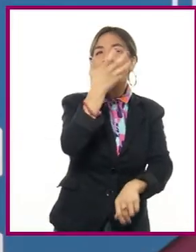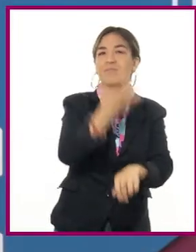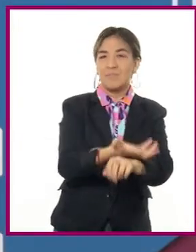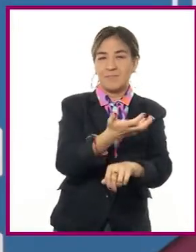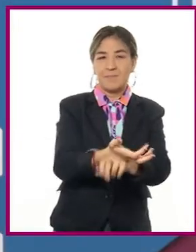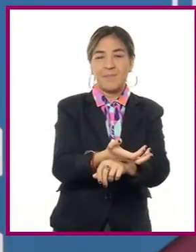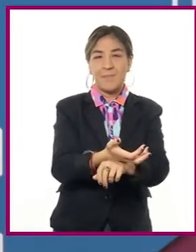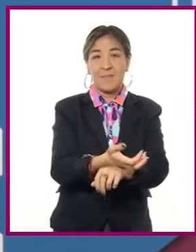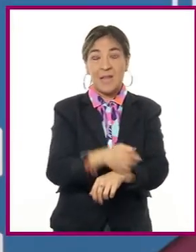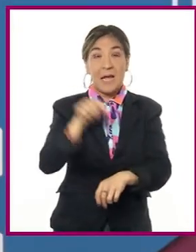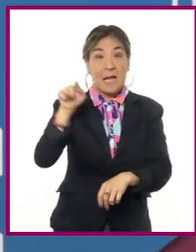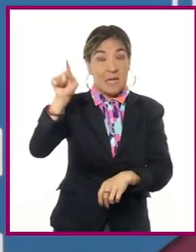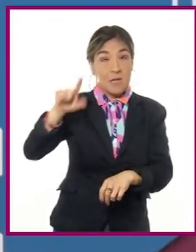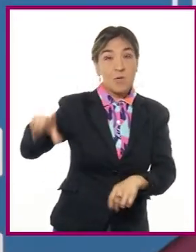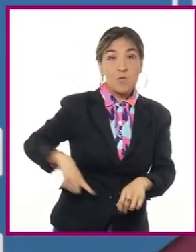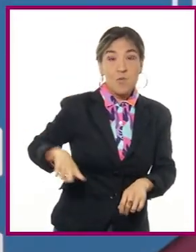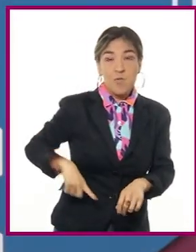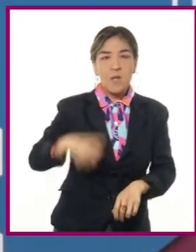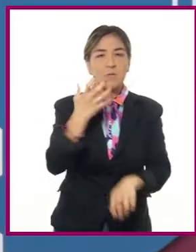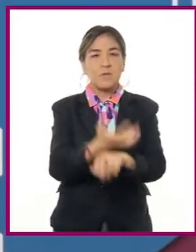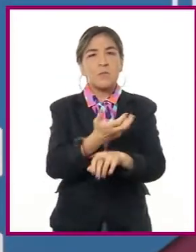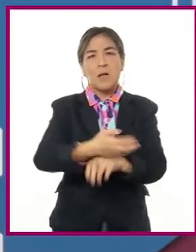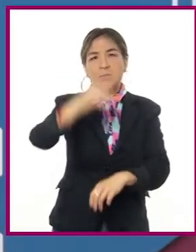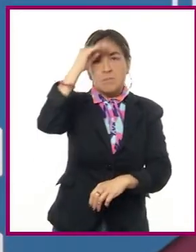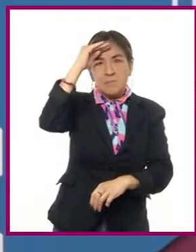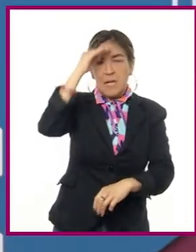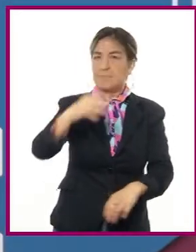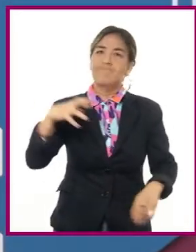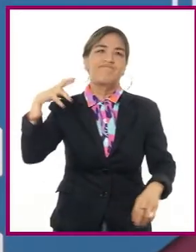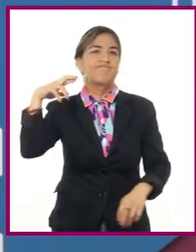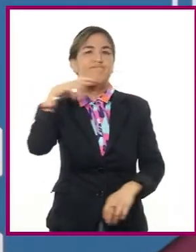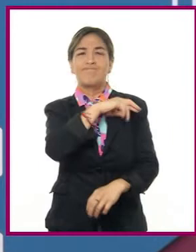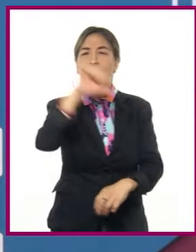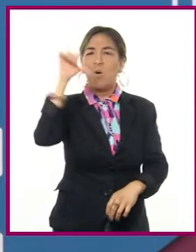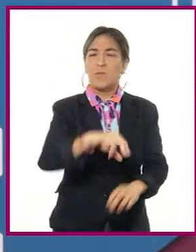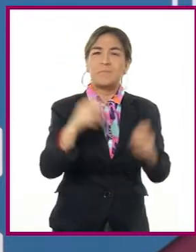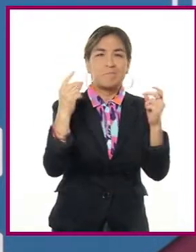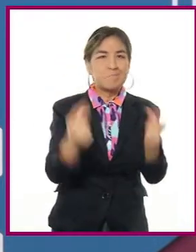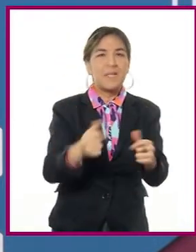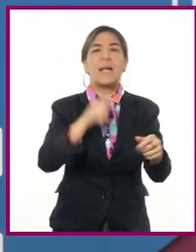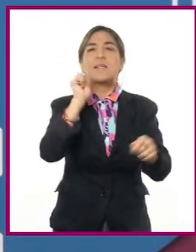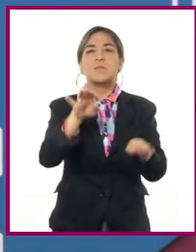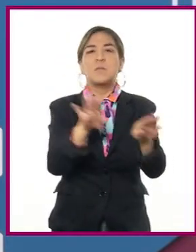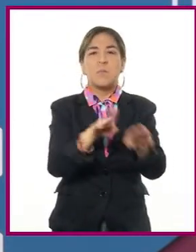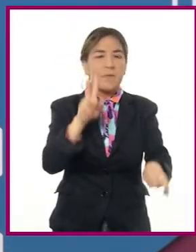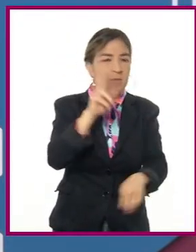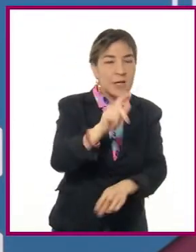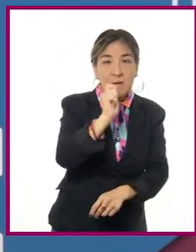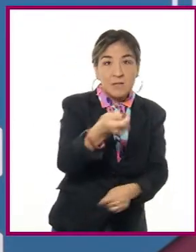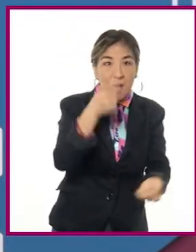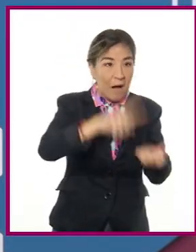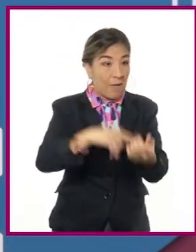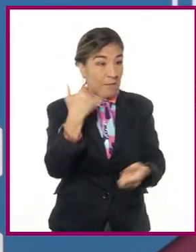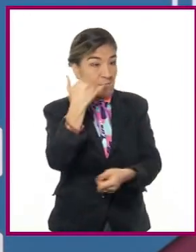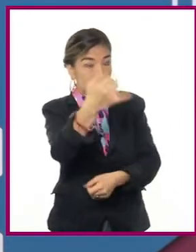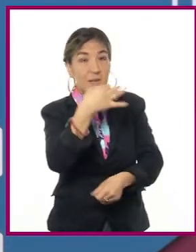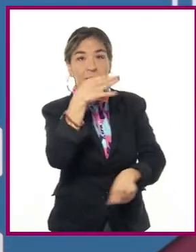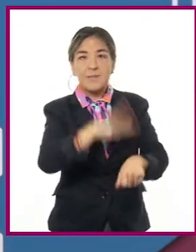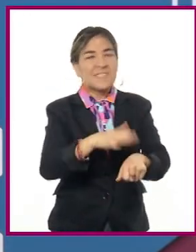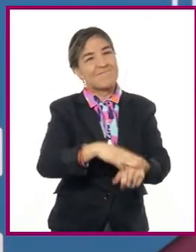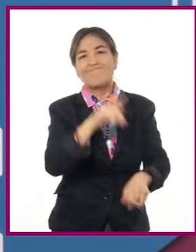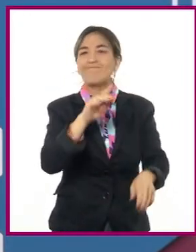El gobierno de los Estados Unidos reaccionó inmediatamente al saber la existencia de dicho telegrama y retiró las